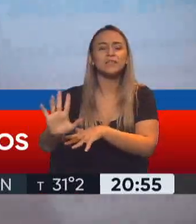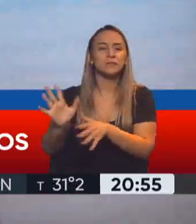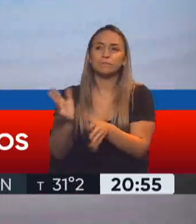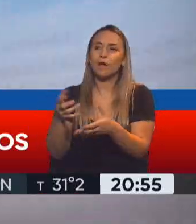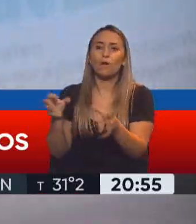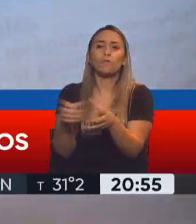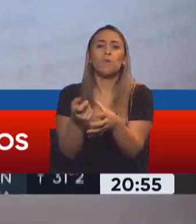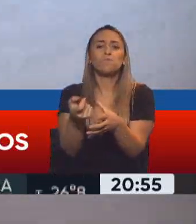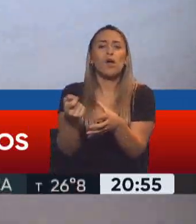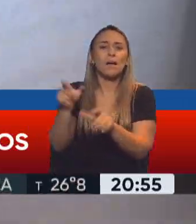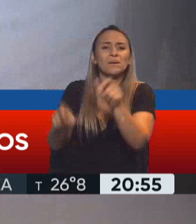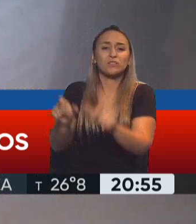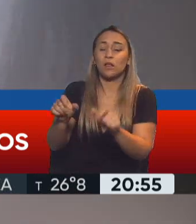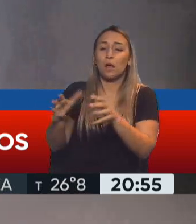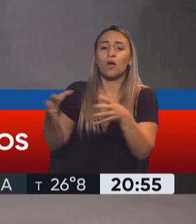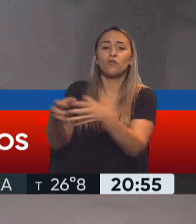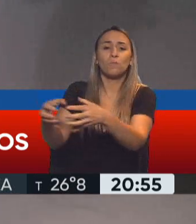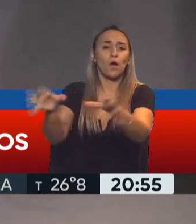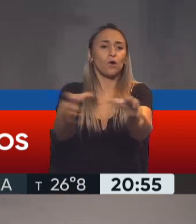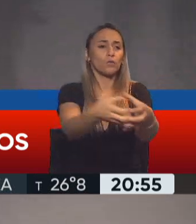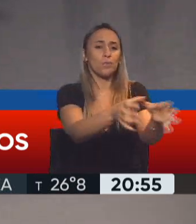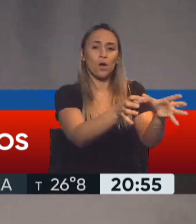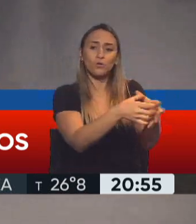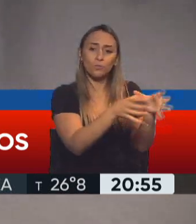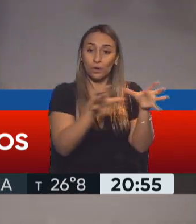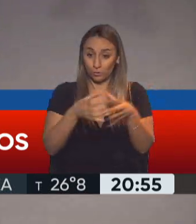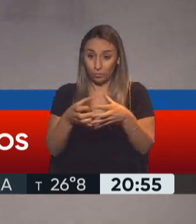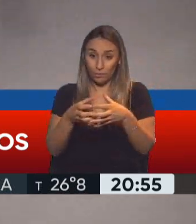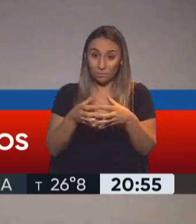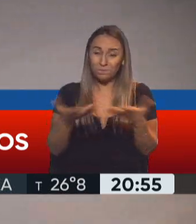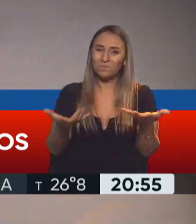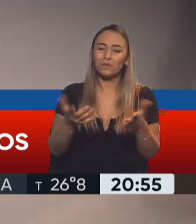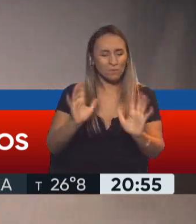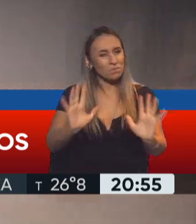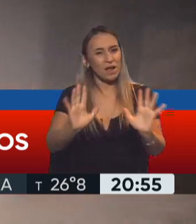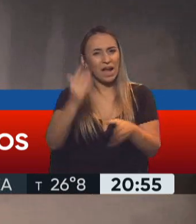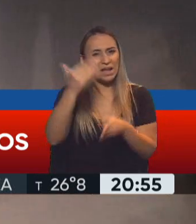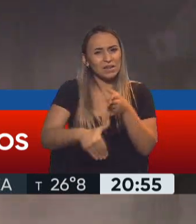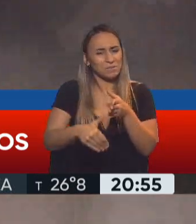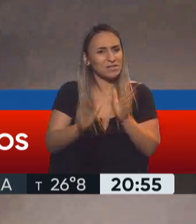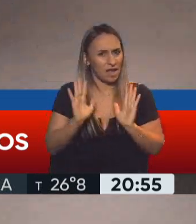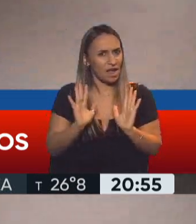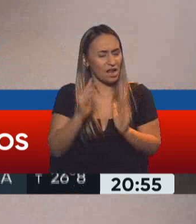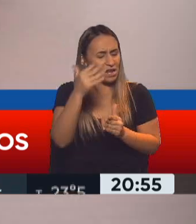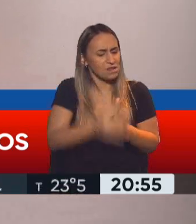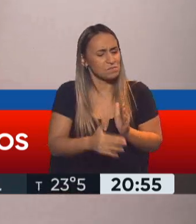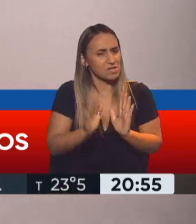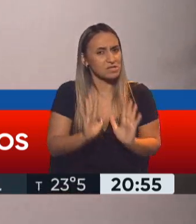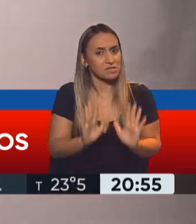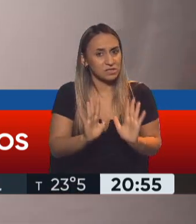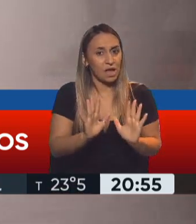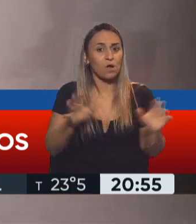reducidos entonces me parece que primero que nada esto marcar poco los límites de estas cruzadas